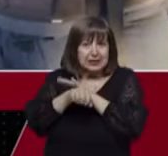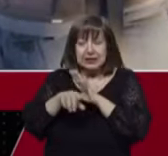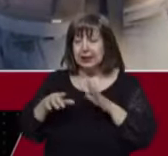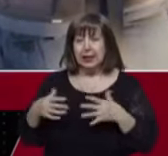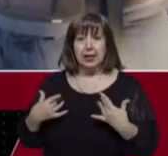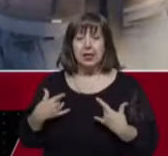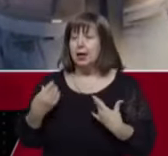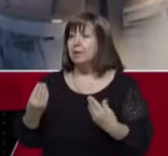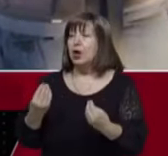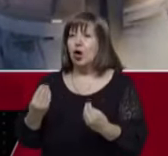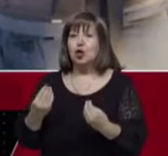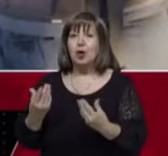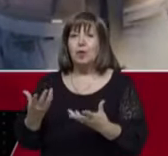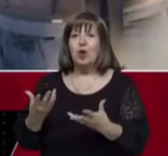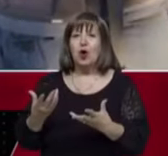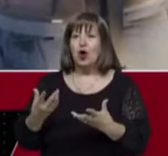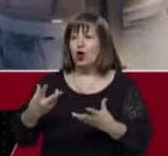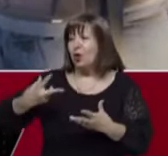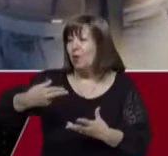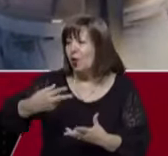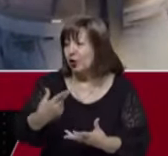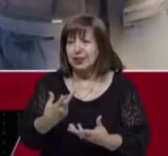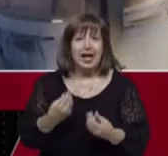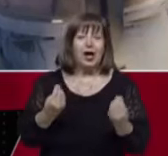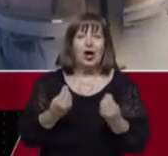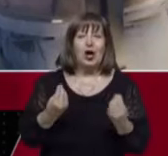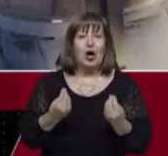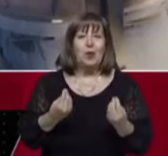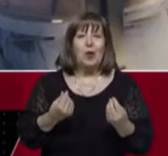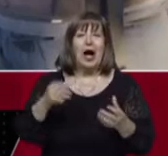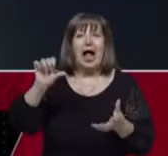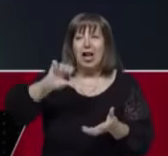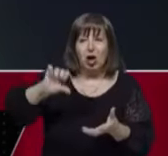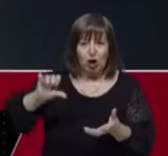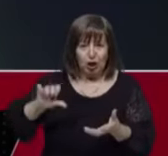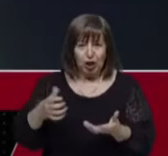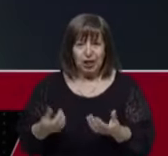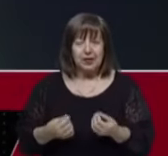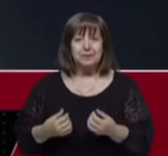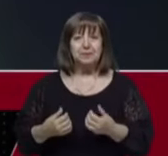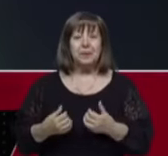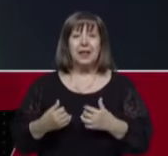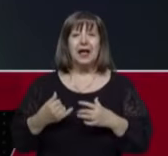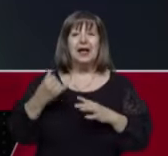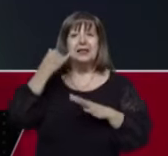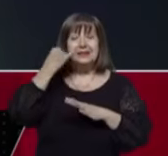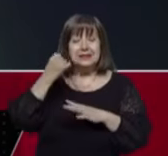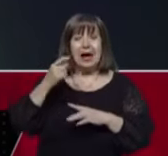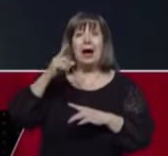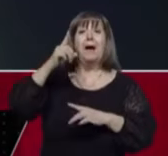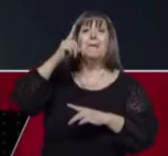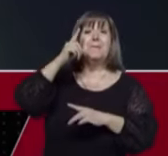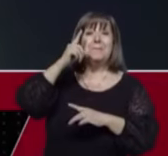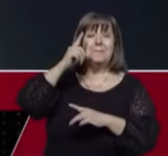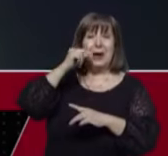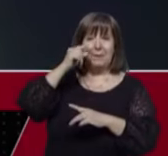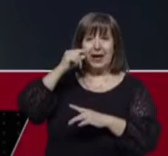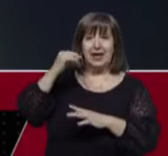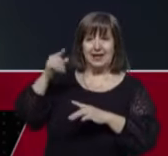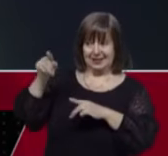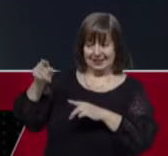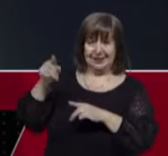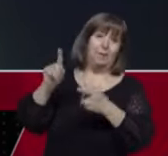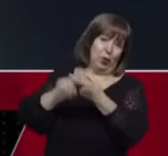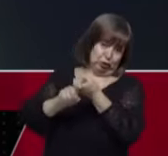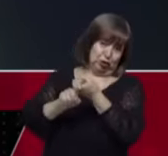Porque tuvieron que utilizar, supongo que tijeras, necesitaban alcohol, ¿tenían eso? Claro, el papá ya más o menos había preparado la